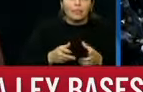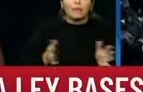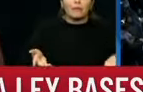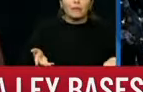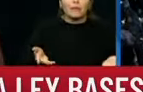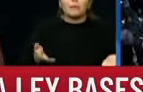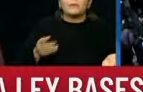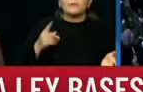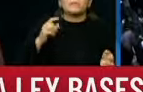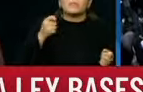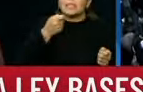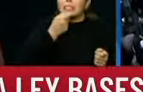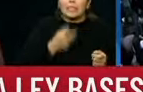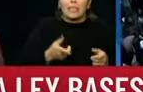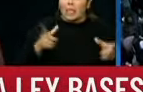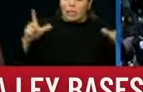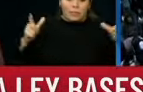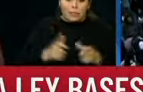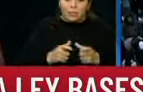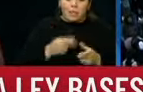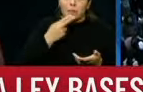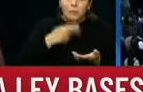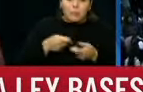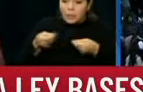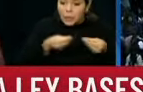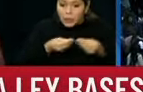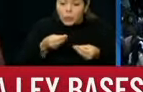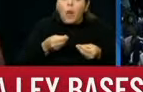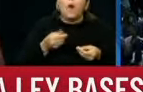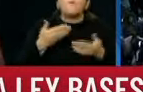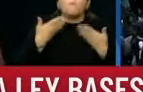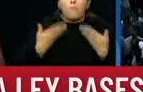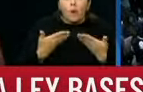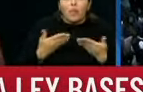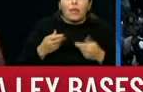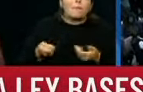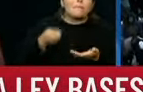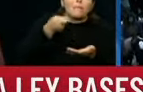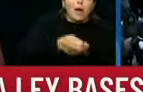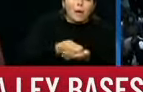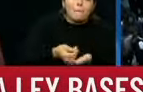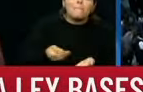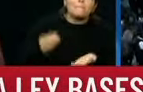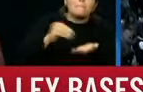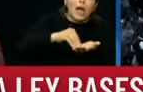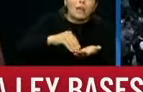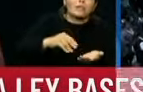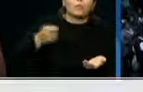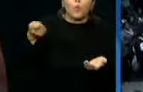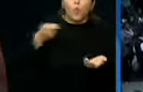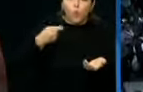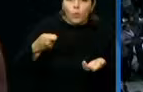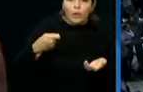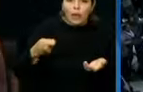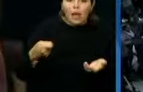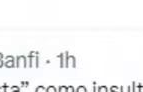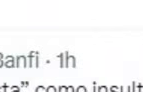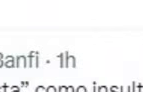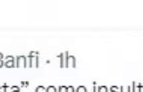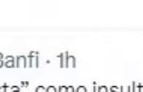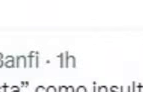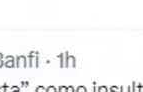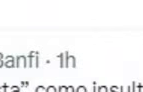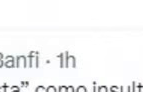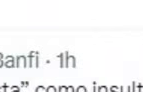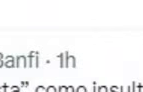sí. Vamos avanzando. Antes de que pases, pon el tuit de la señora Gaillard, porque se me ocurre... A la que le pidieron que tomara